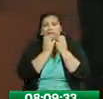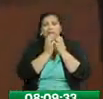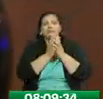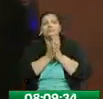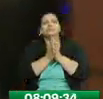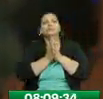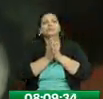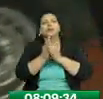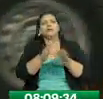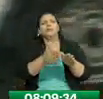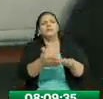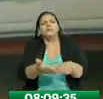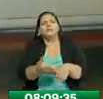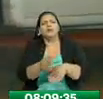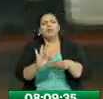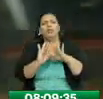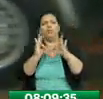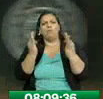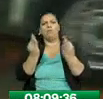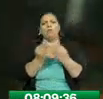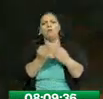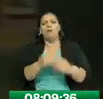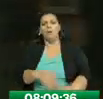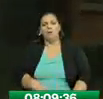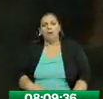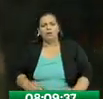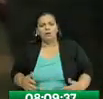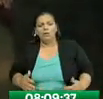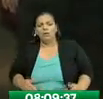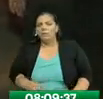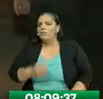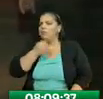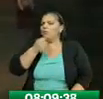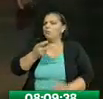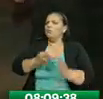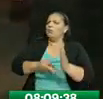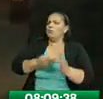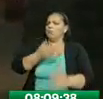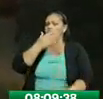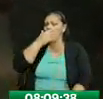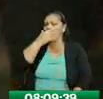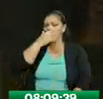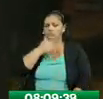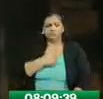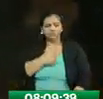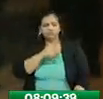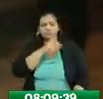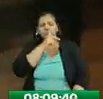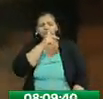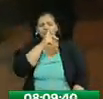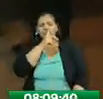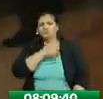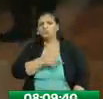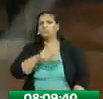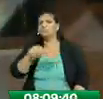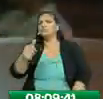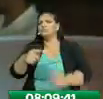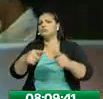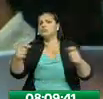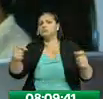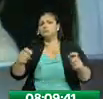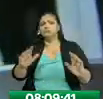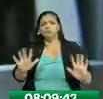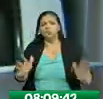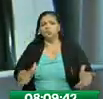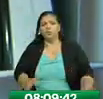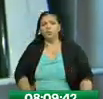hicieron presentes, prefirieron no hablar. Dice que el hombre no tiene enemigos. De allí que piden investigar. Personal